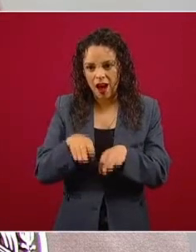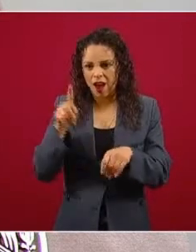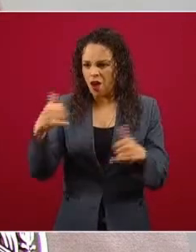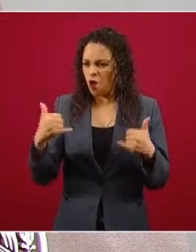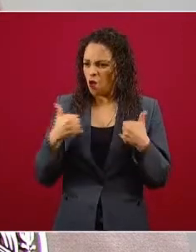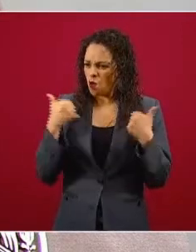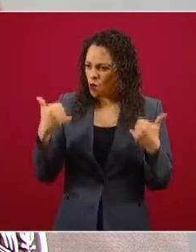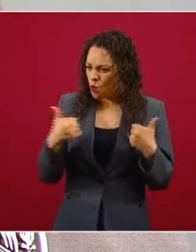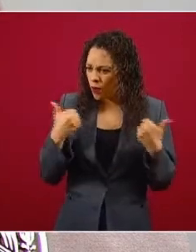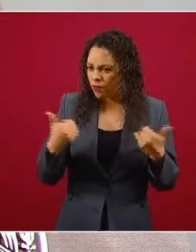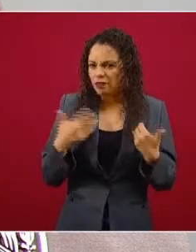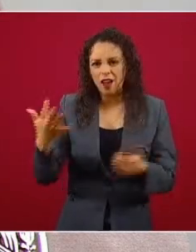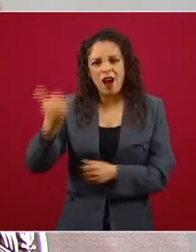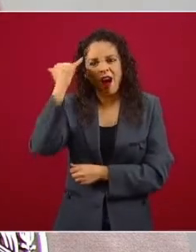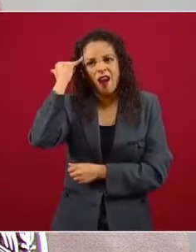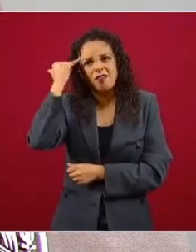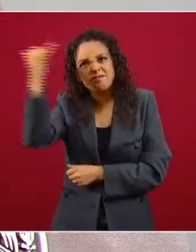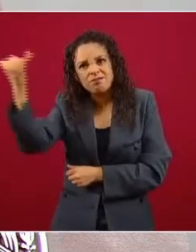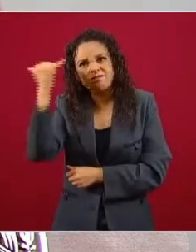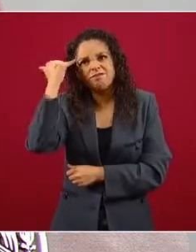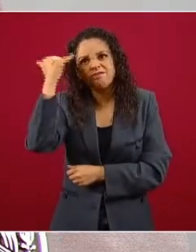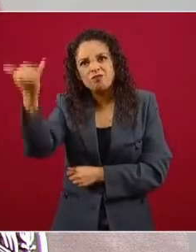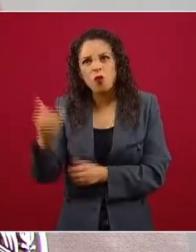su creatividad,